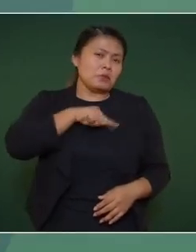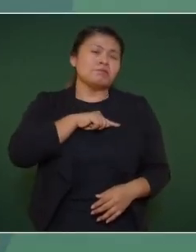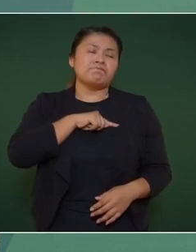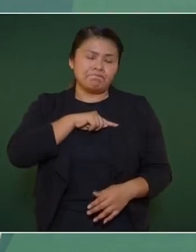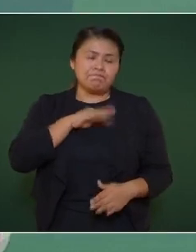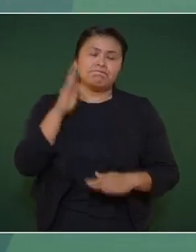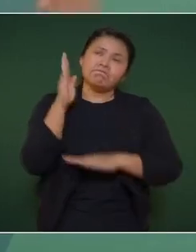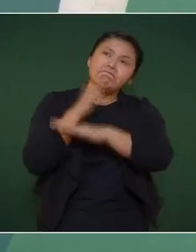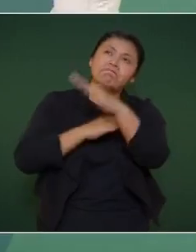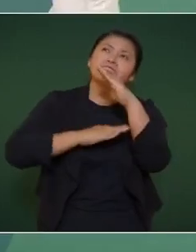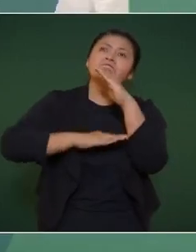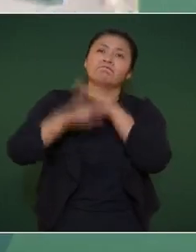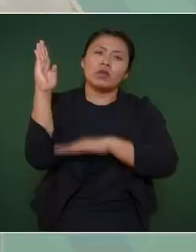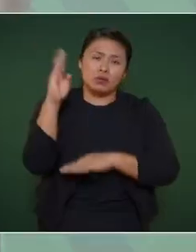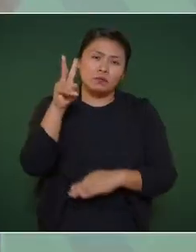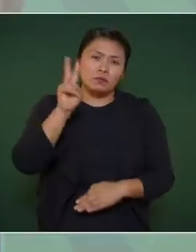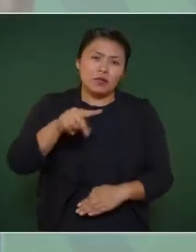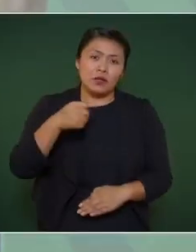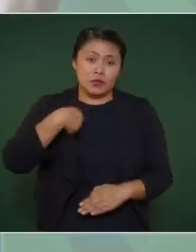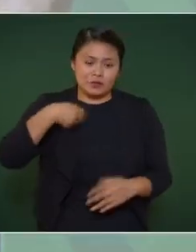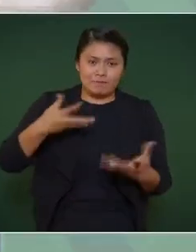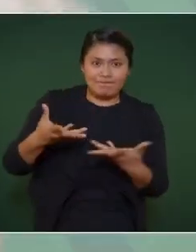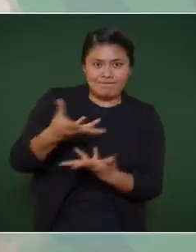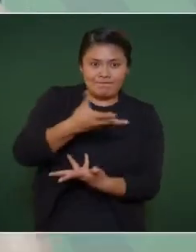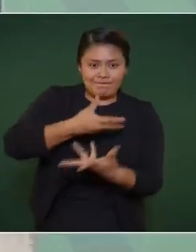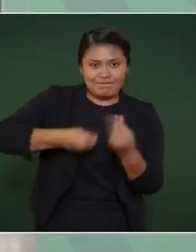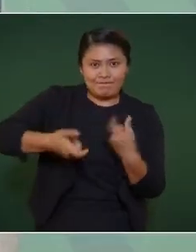y nuestra economía ahora